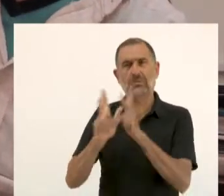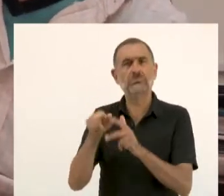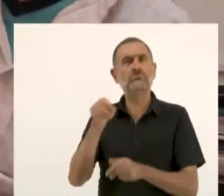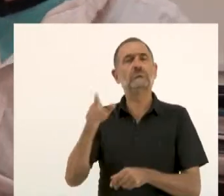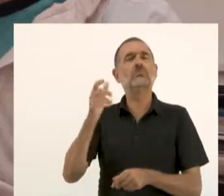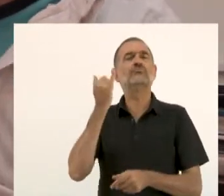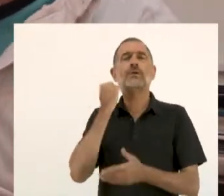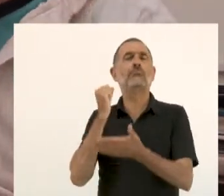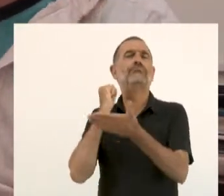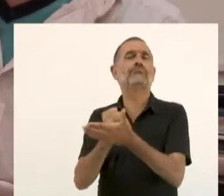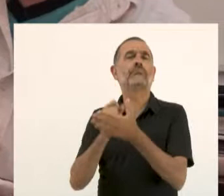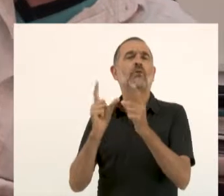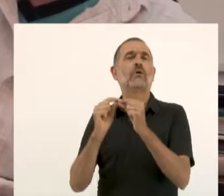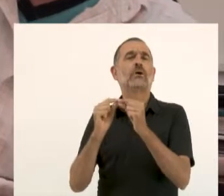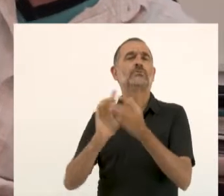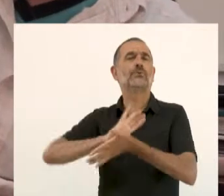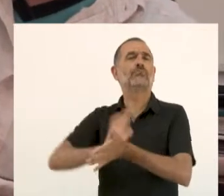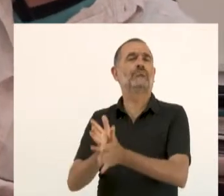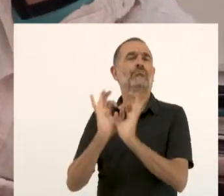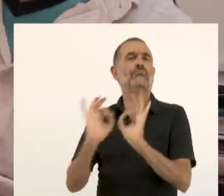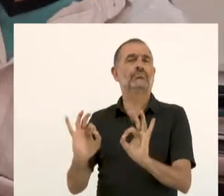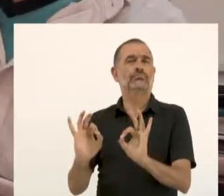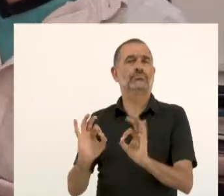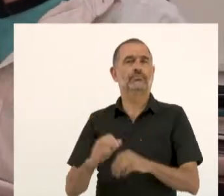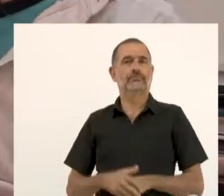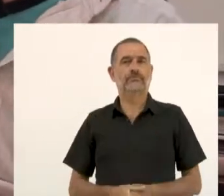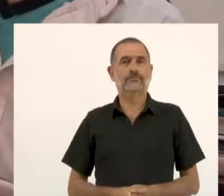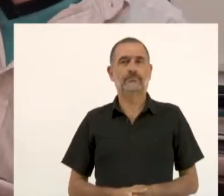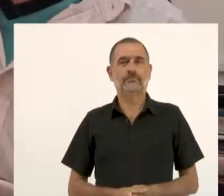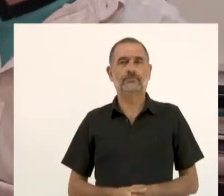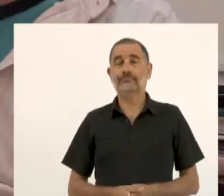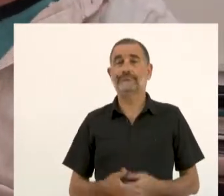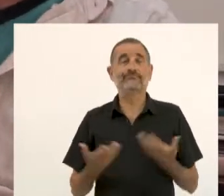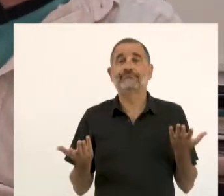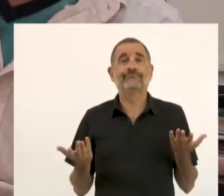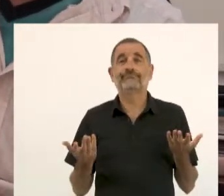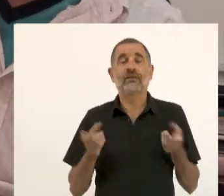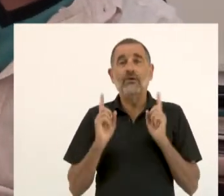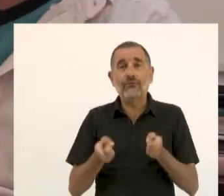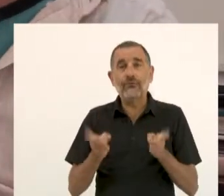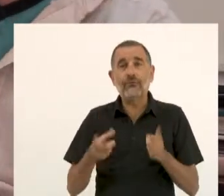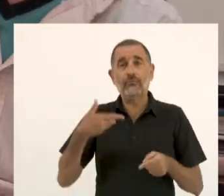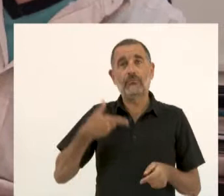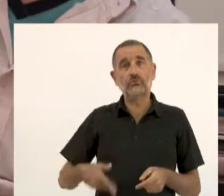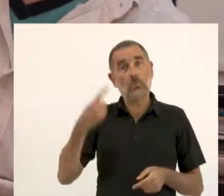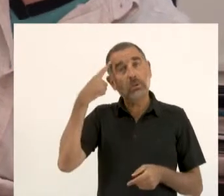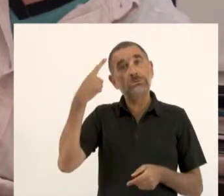y nos da como extinguidos, y muchos de mis ancestros han creído